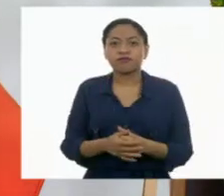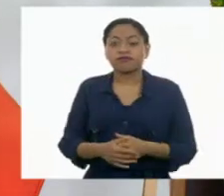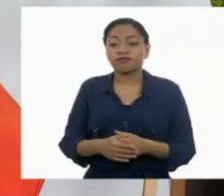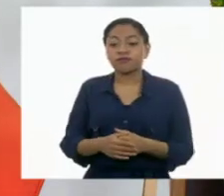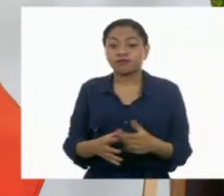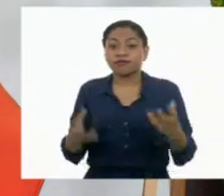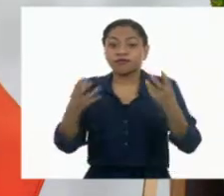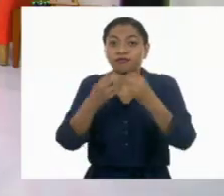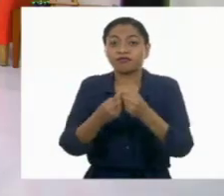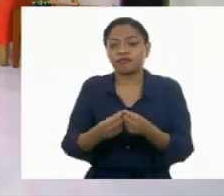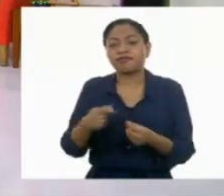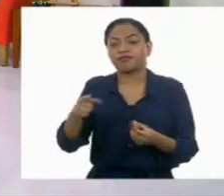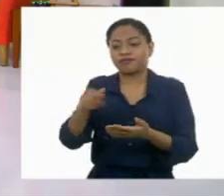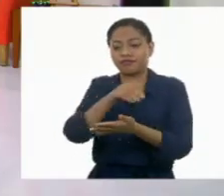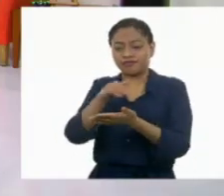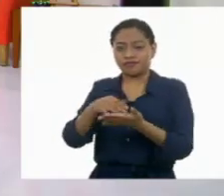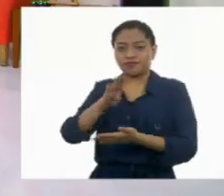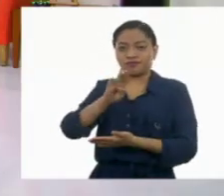que se forman en el sistema Braille.